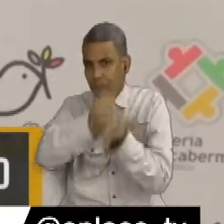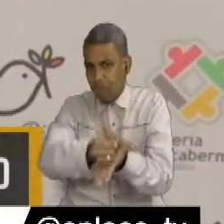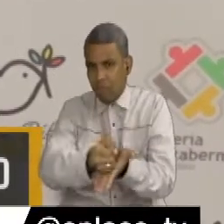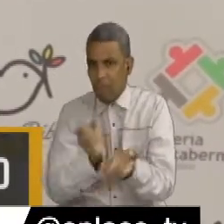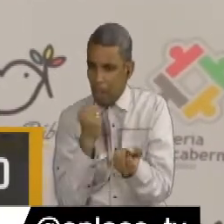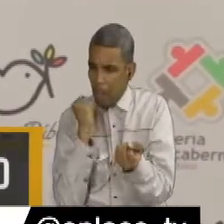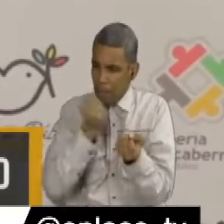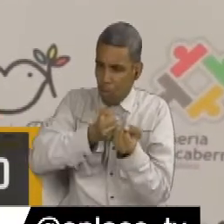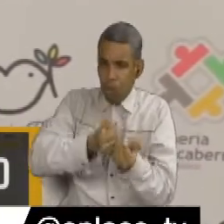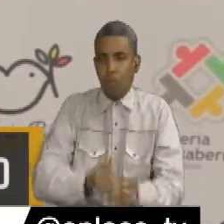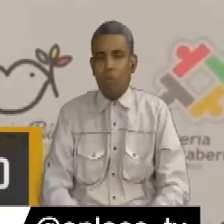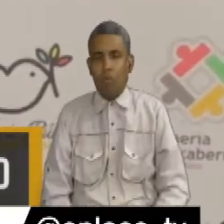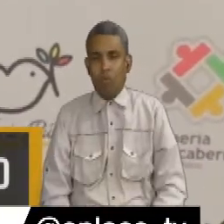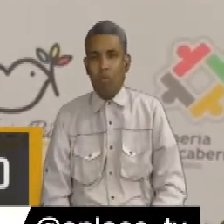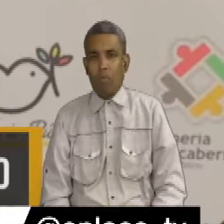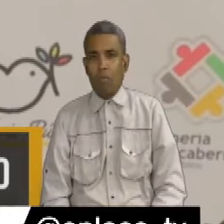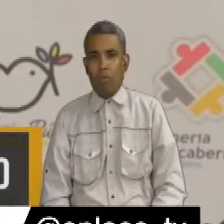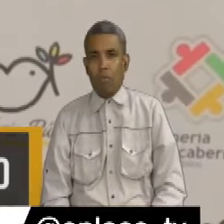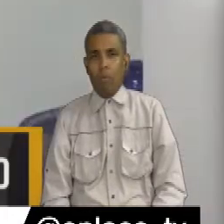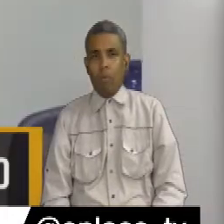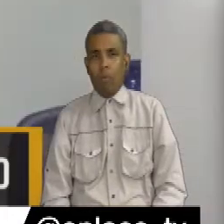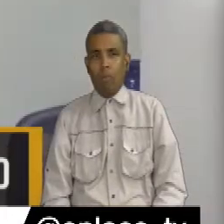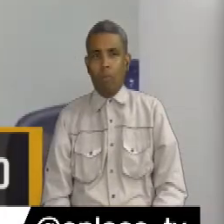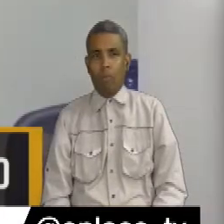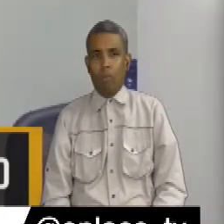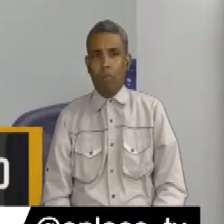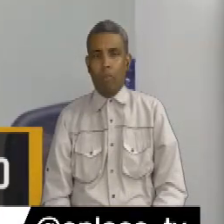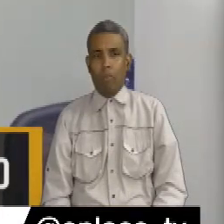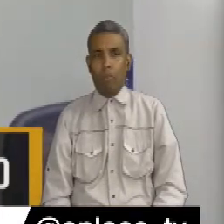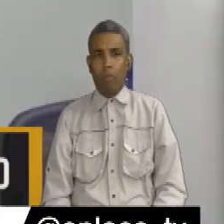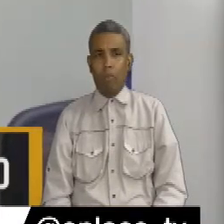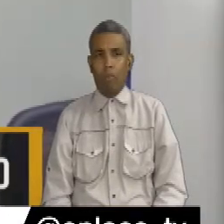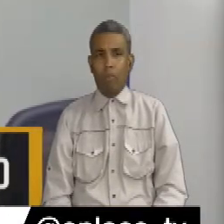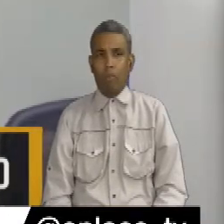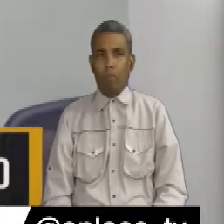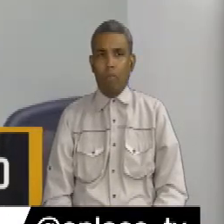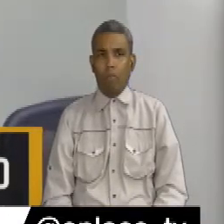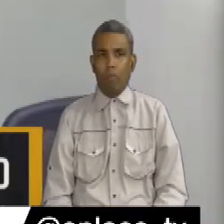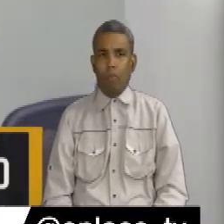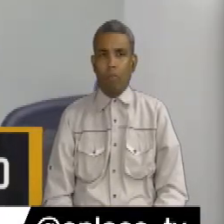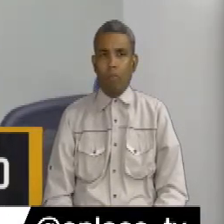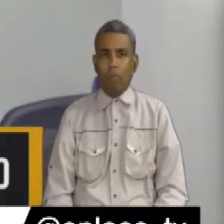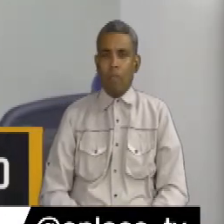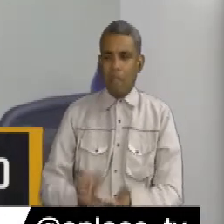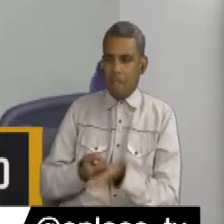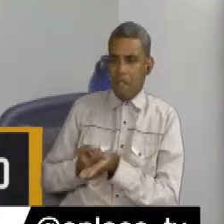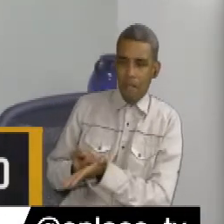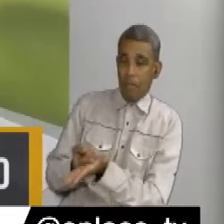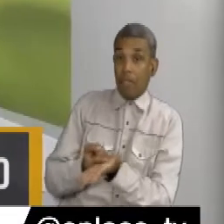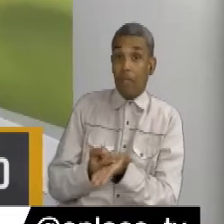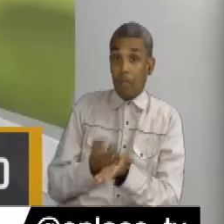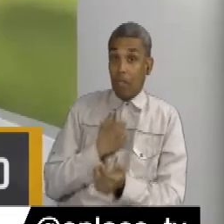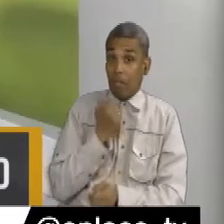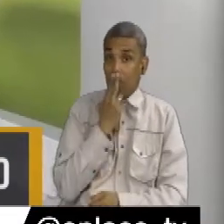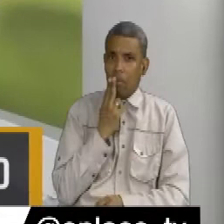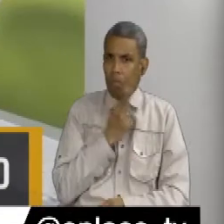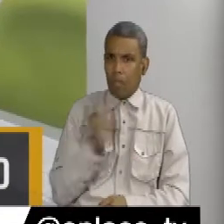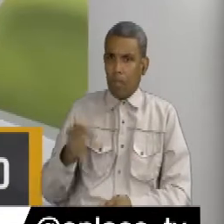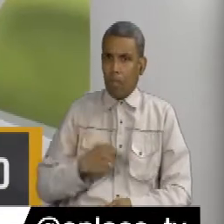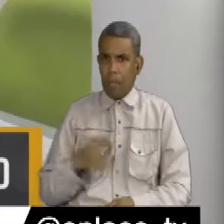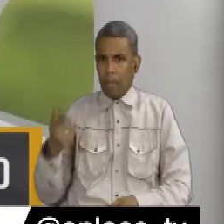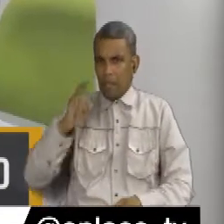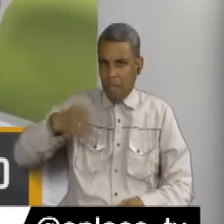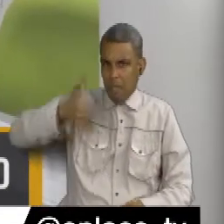se merece con respecto al tema de salud. Con esta gestión se establecieron compromisos de vigilancia y control por parte